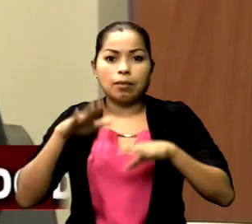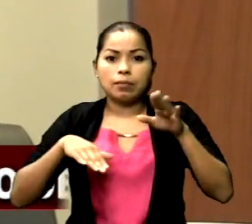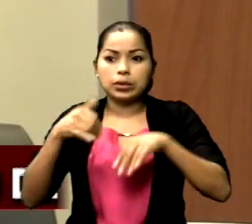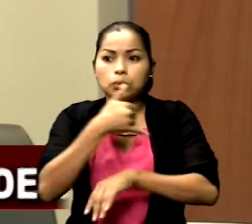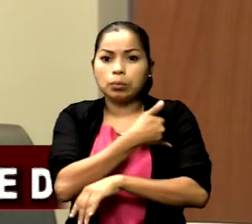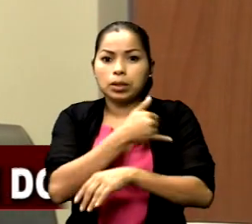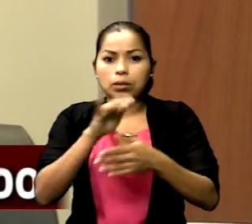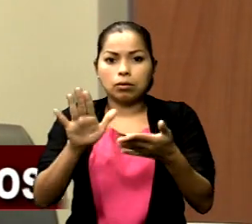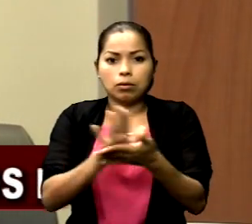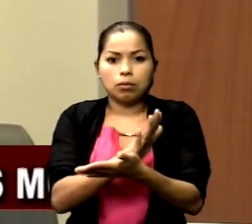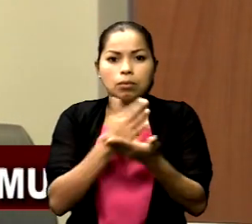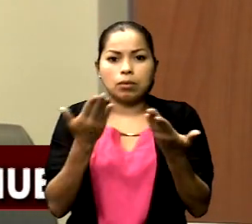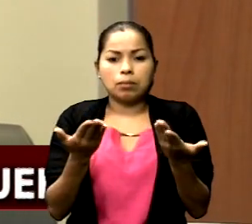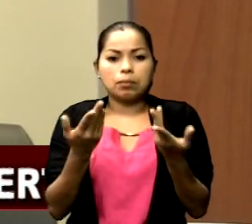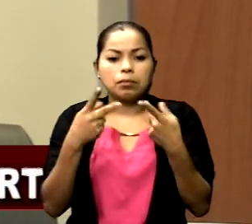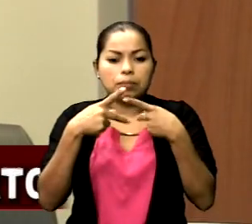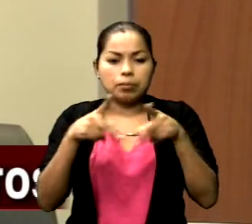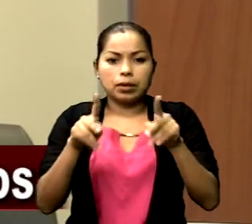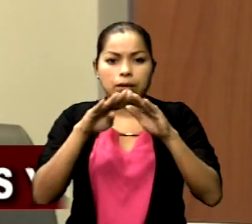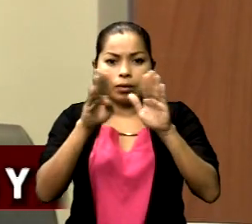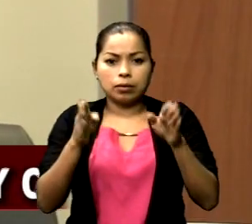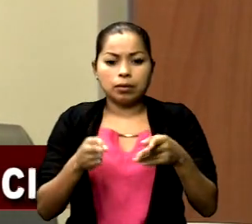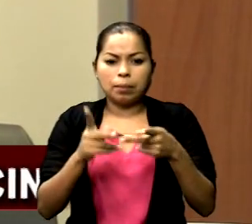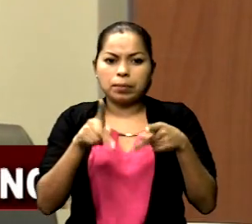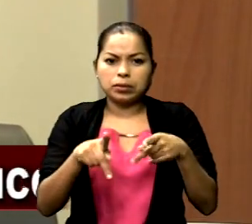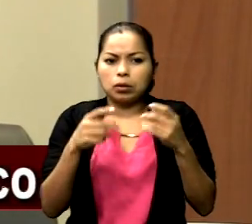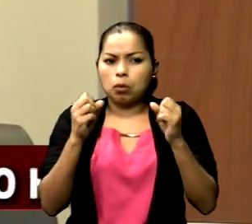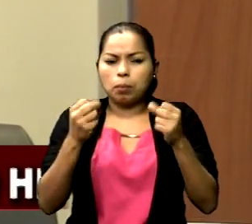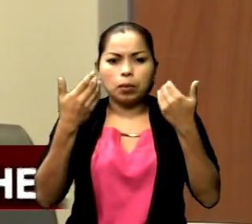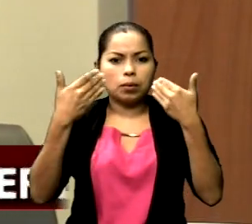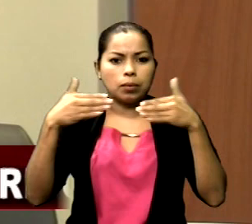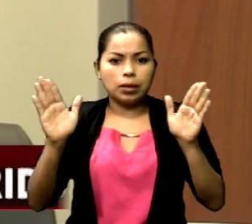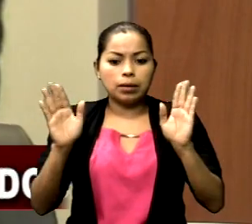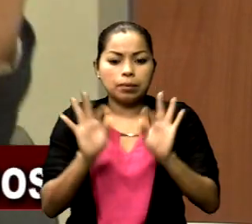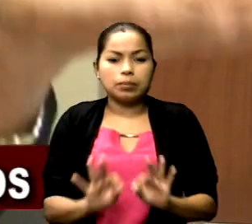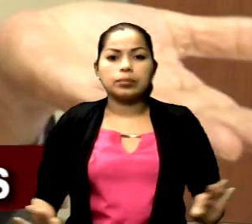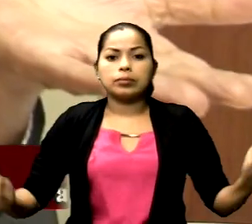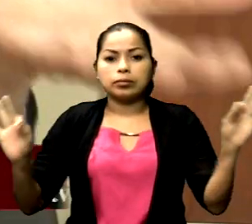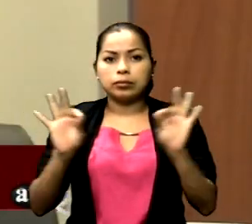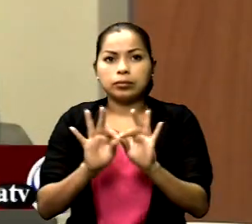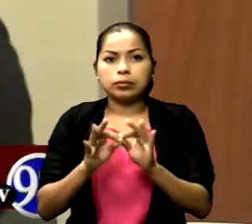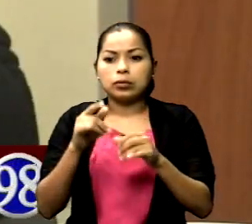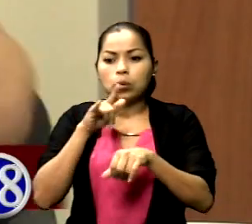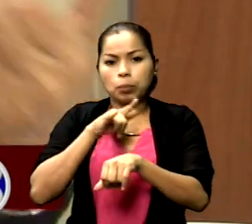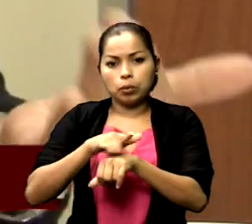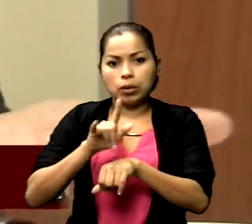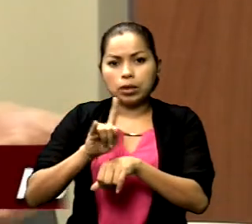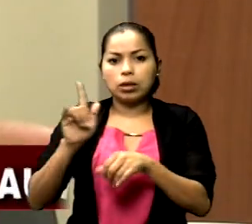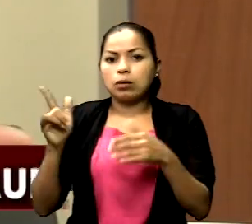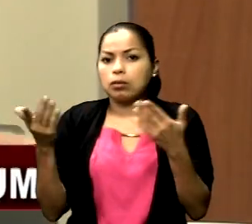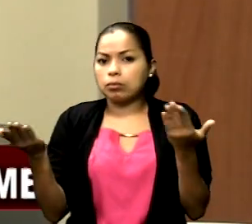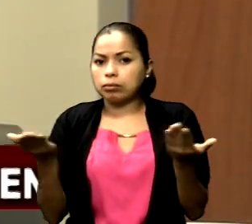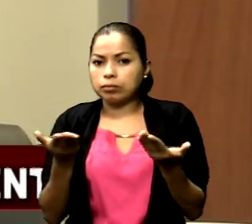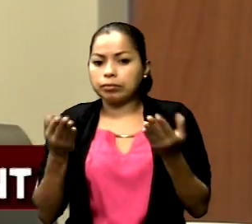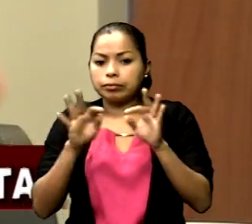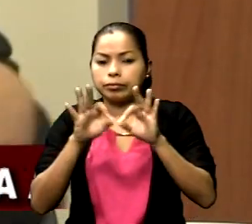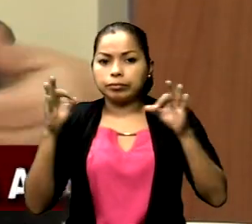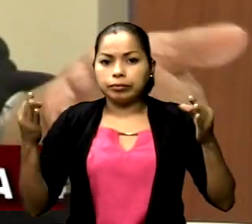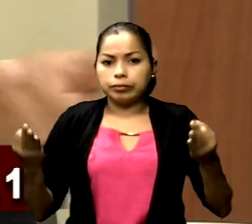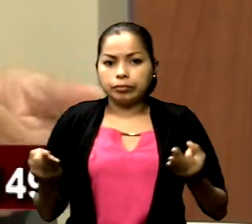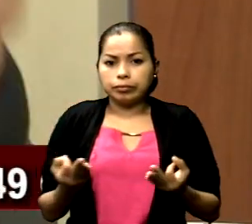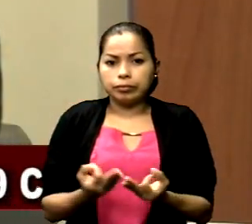no sentimos nosotros que es importante para nosotros mismos no irla a buscar, sino cómo, como